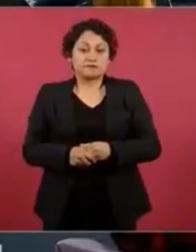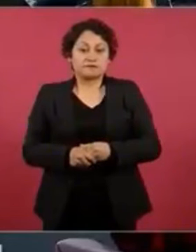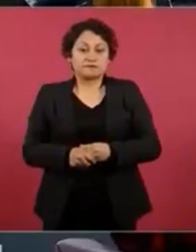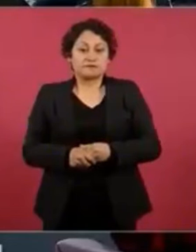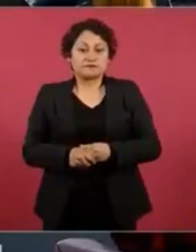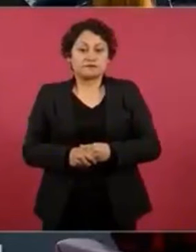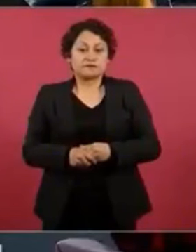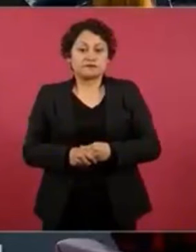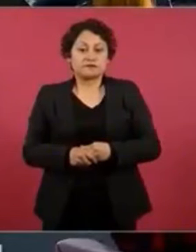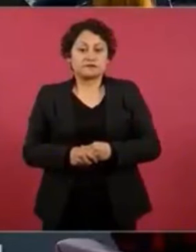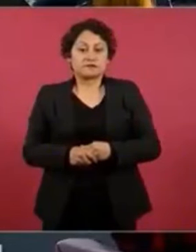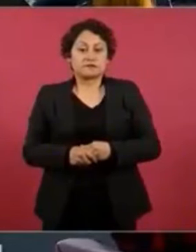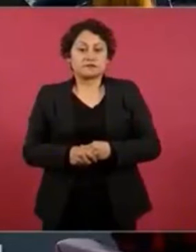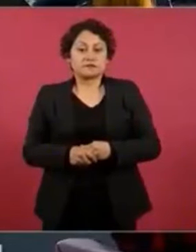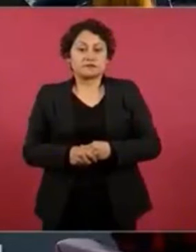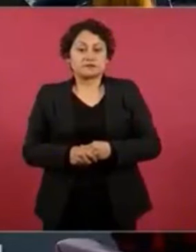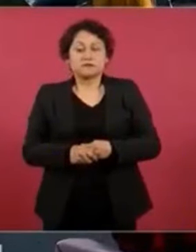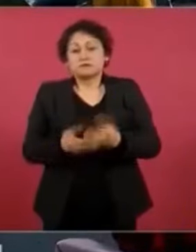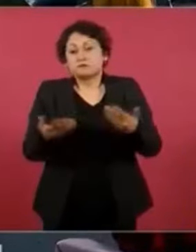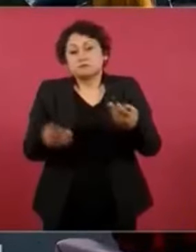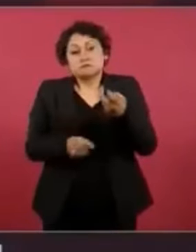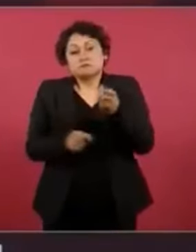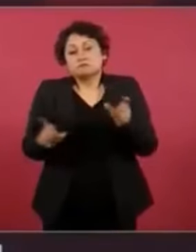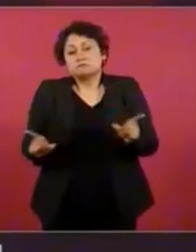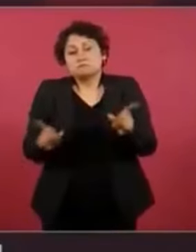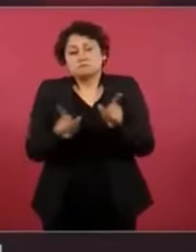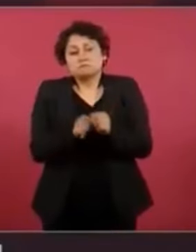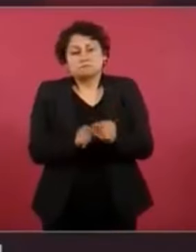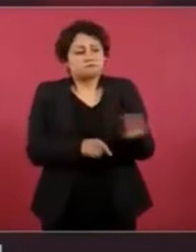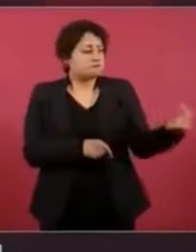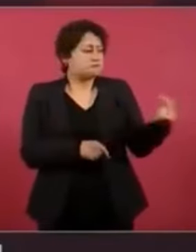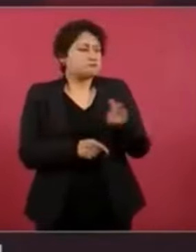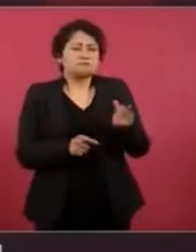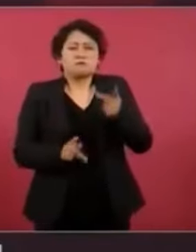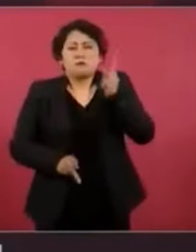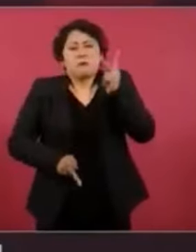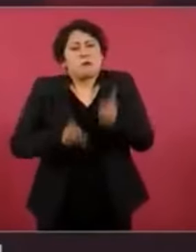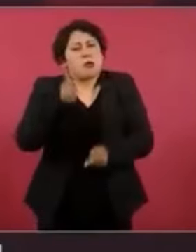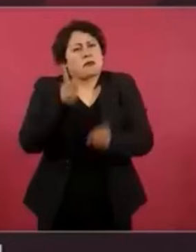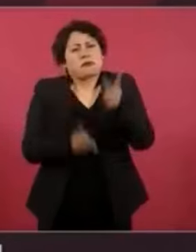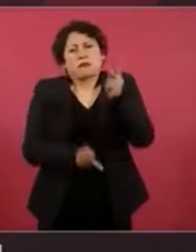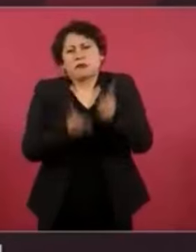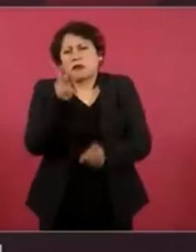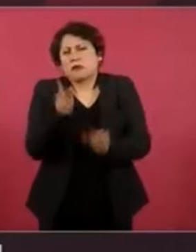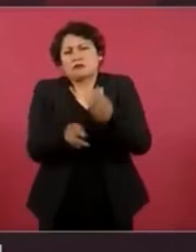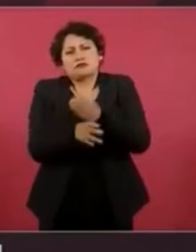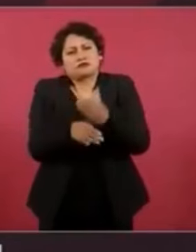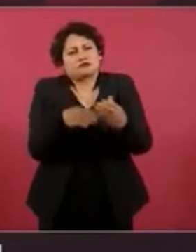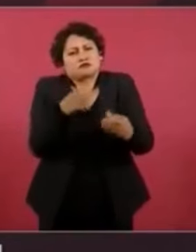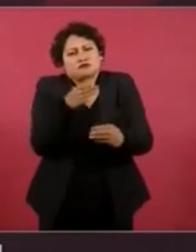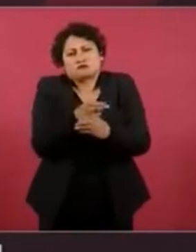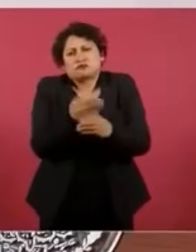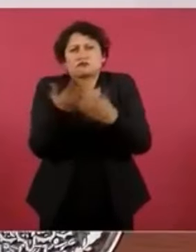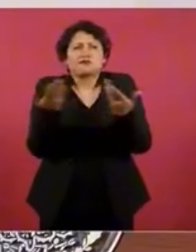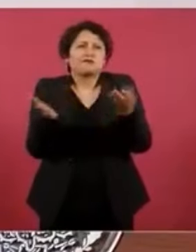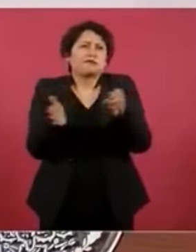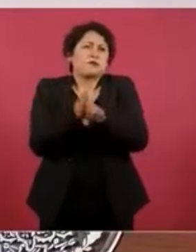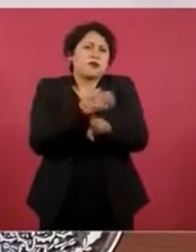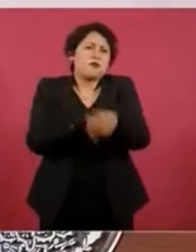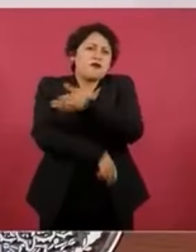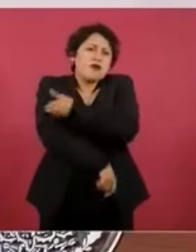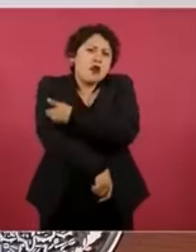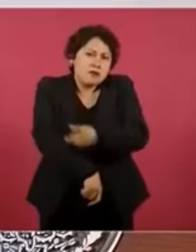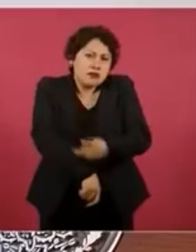bien Eso es lo que puedo decir platicamos cosas este la familia